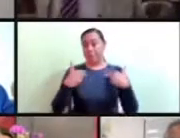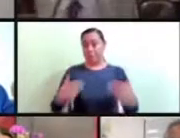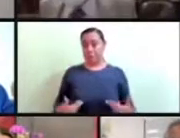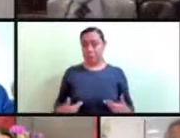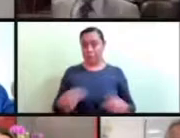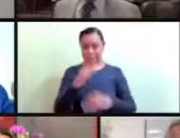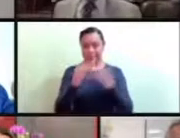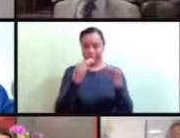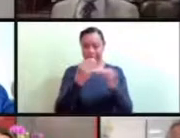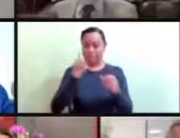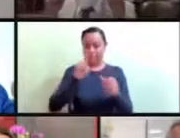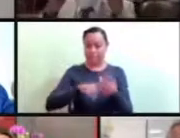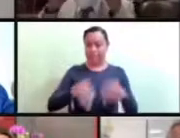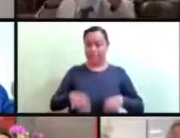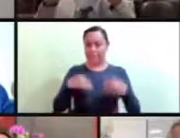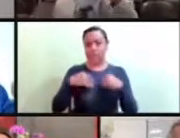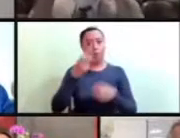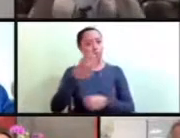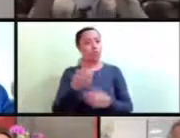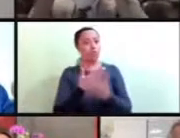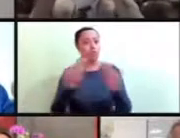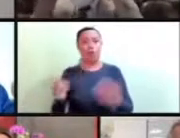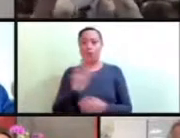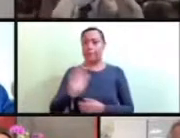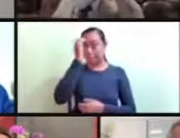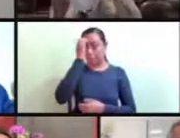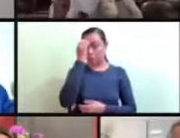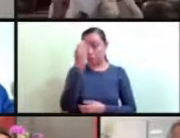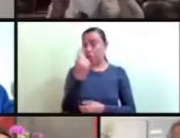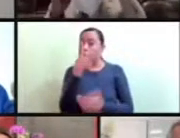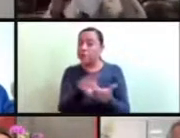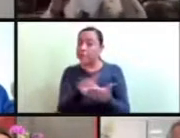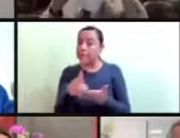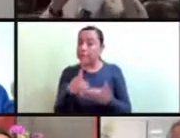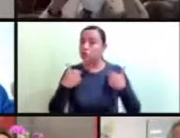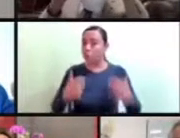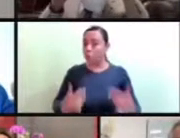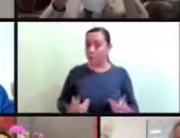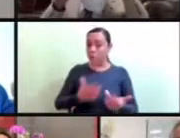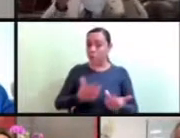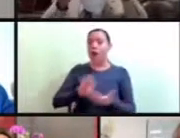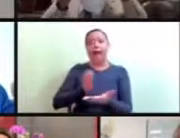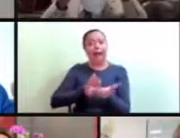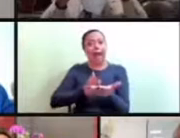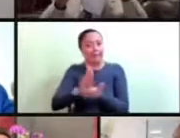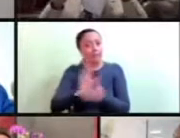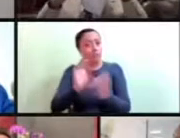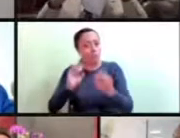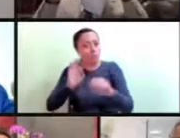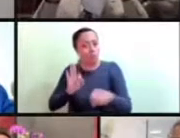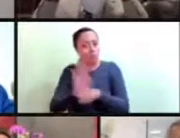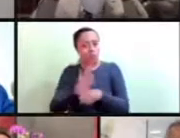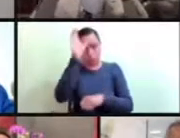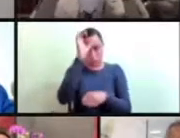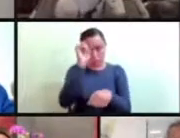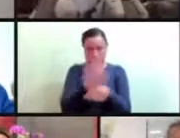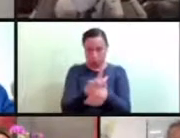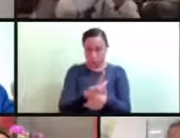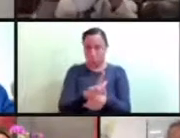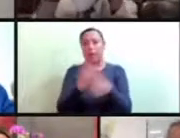por ello que se ha reconocido como un derecho humano el acceso y protección tanto a la cultura como a